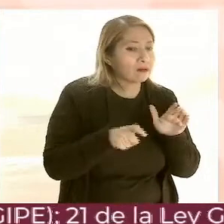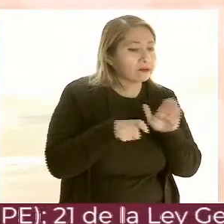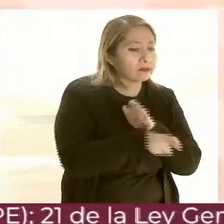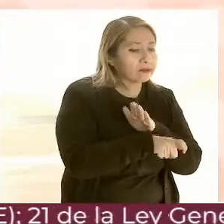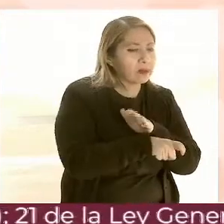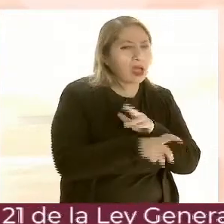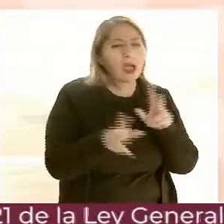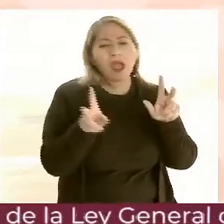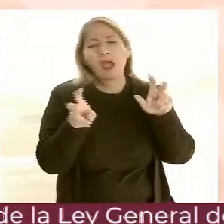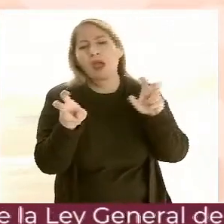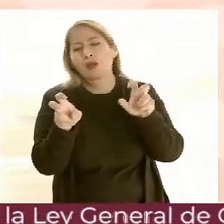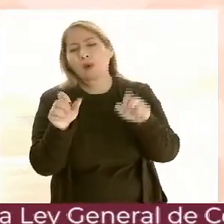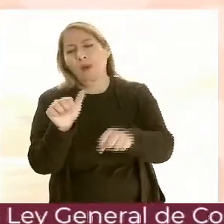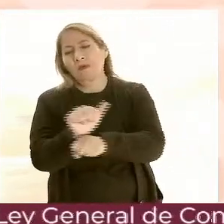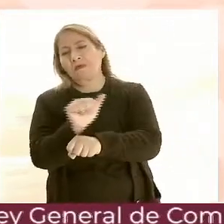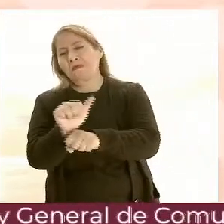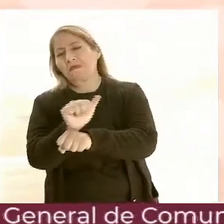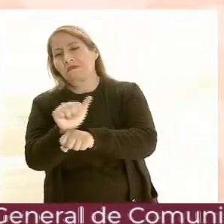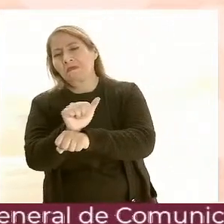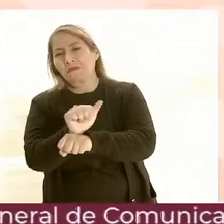el robo de vehículos,